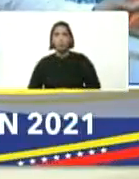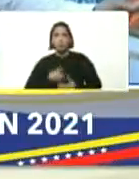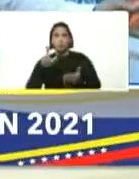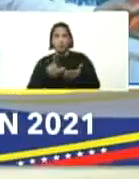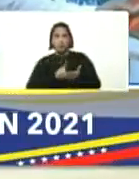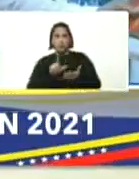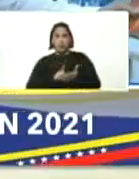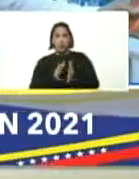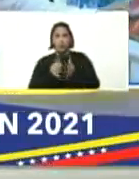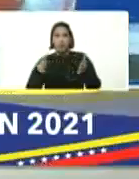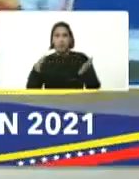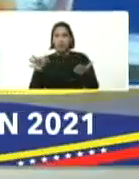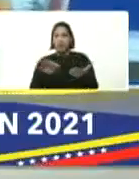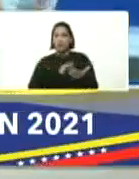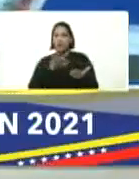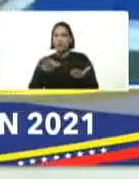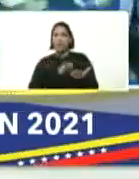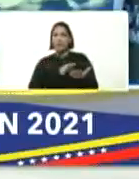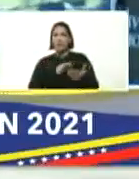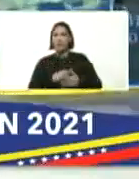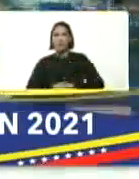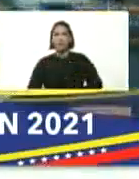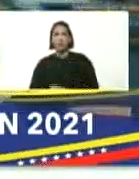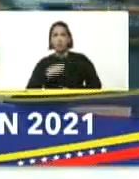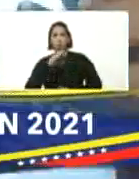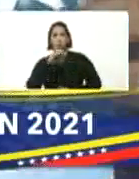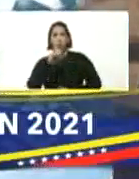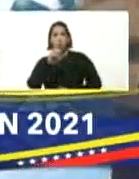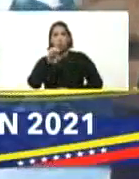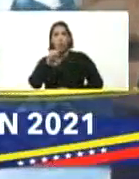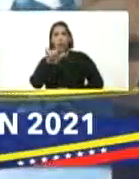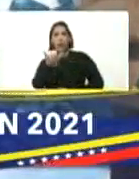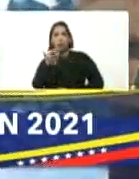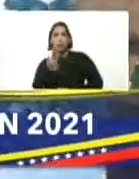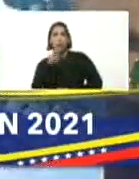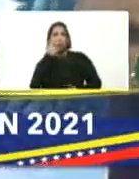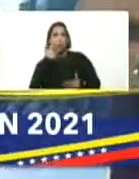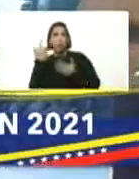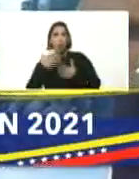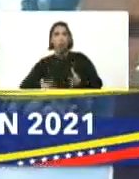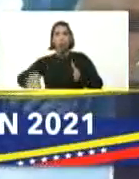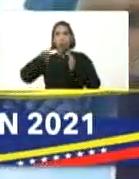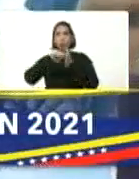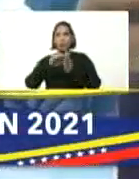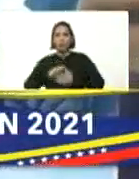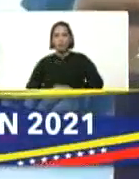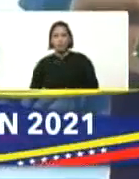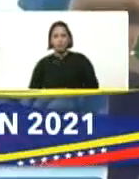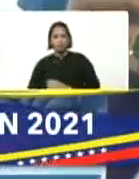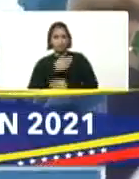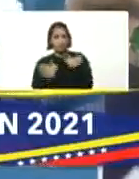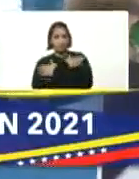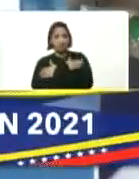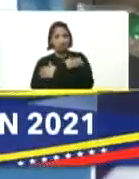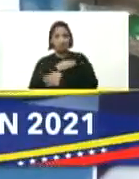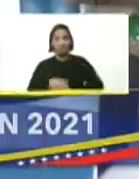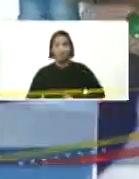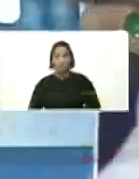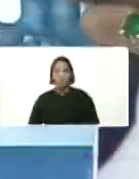gran revista Coeyú. Ha llegado Coeyú nuevamente. ¡Felicidades,